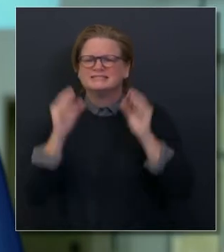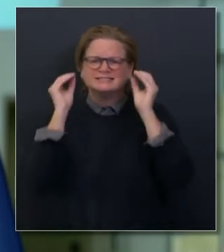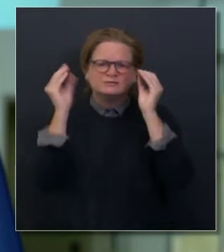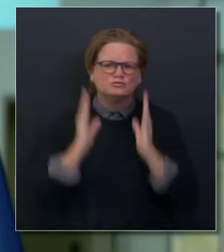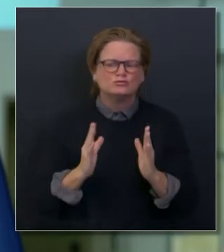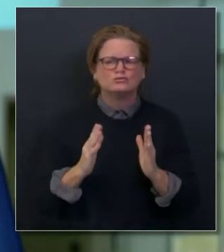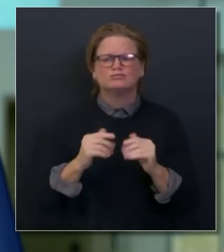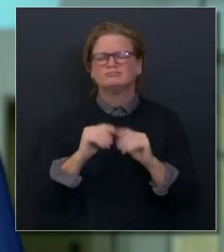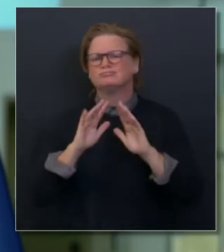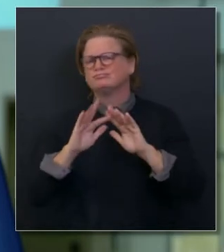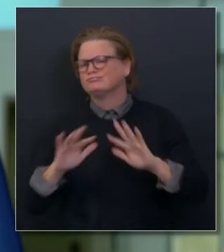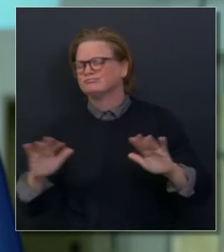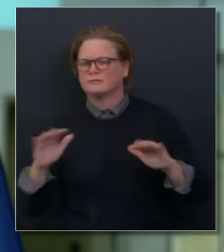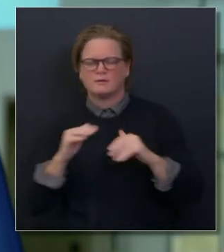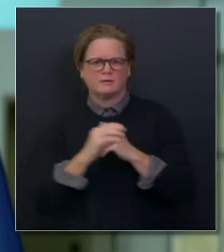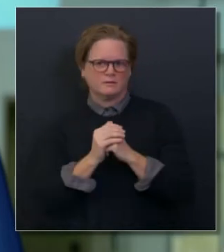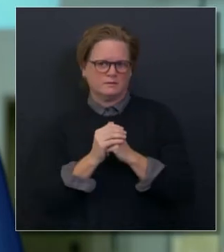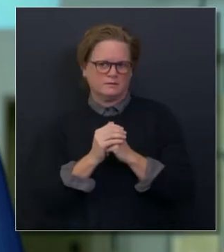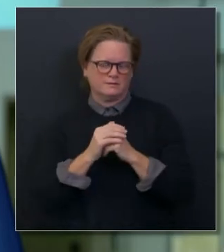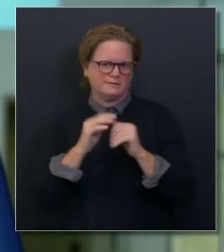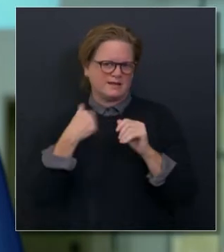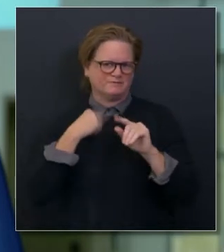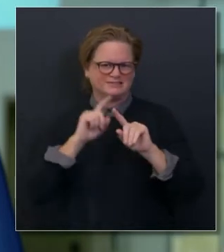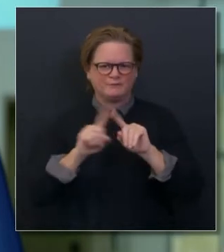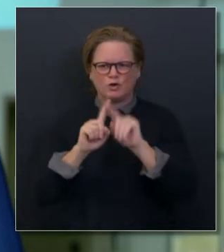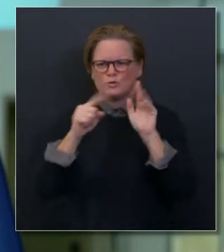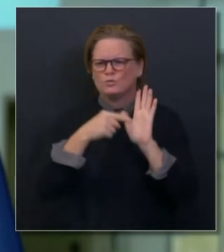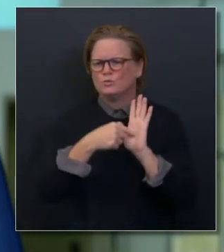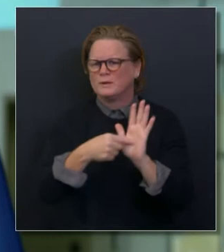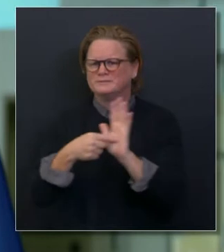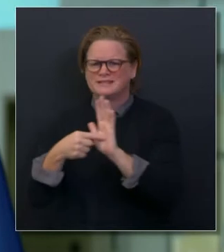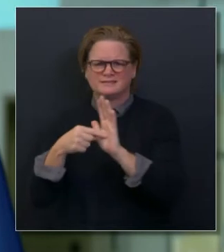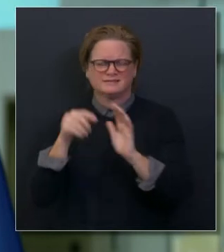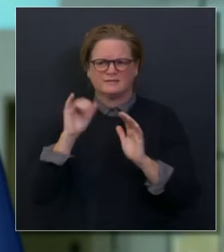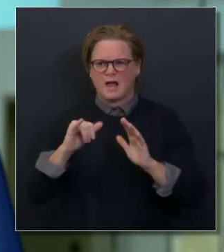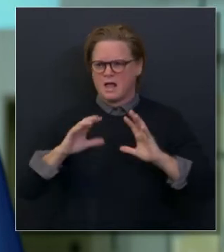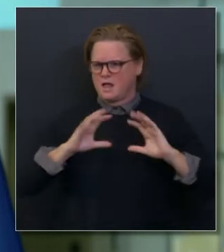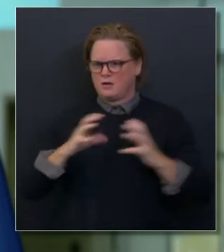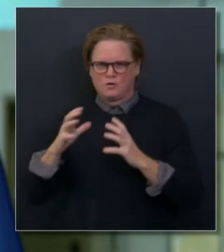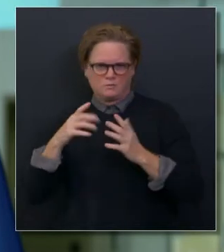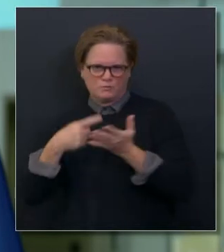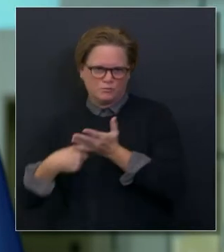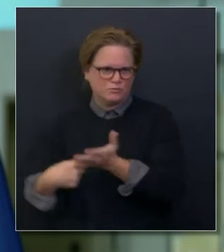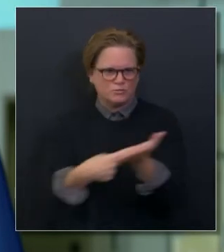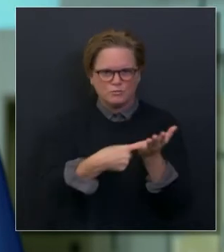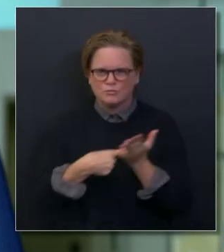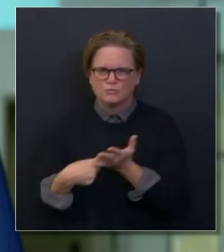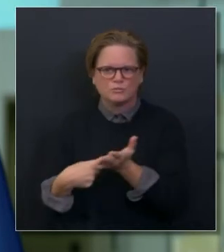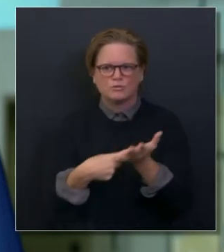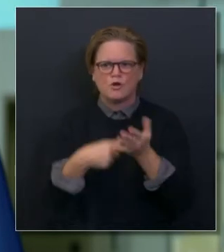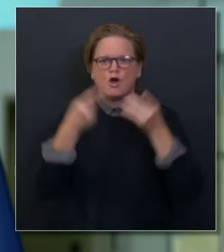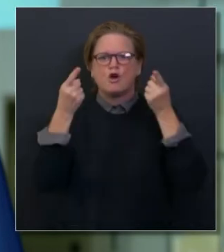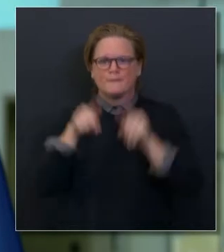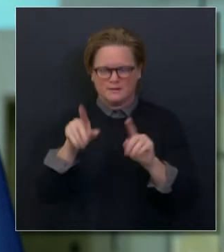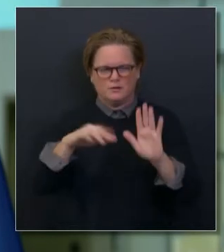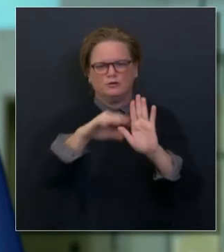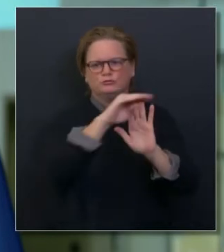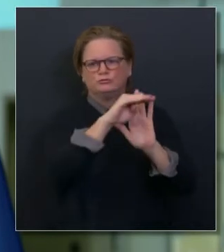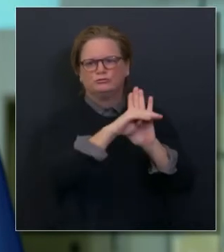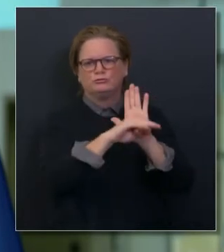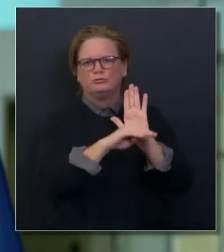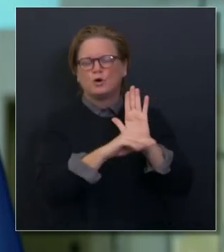confiados, pero muy comprometidos a dictar estas pautas que serán